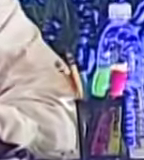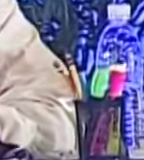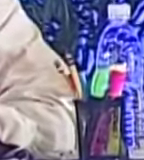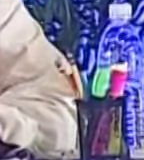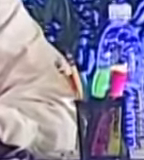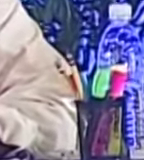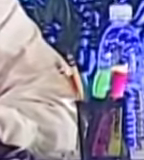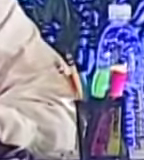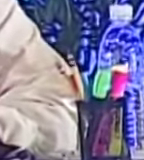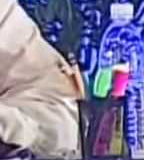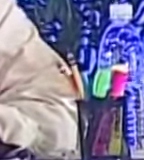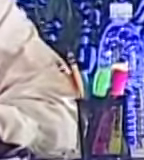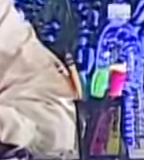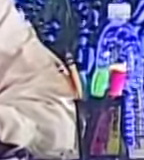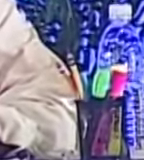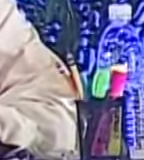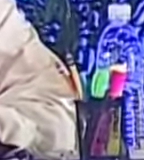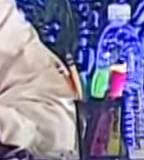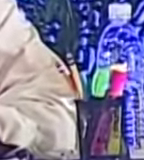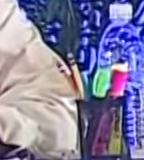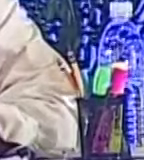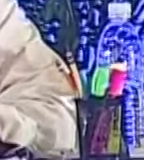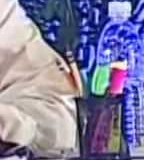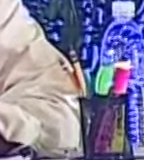Anzoátegui, profesional venezolano.